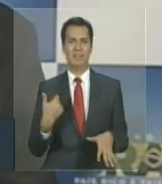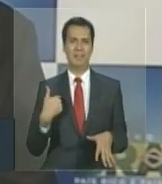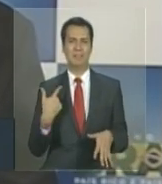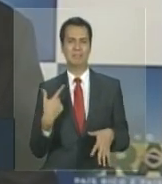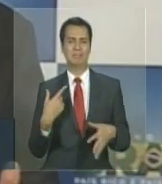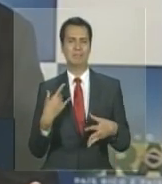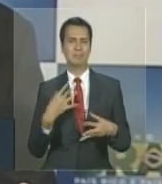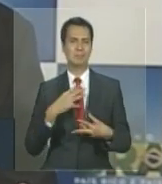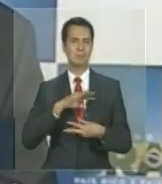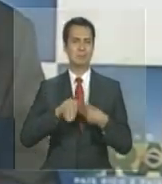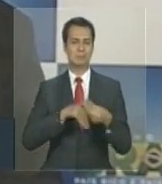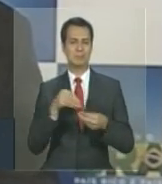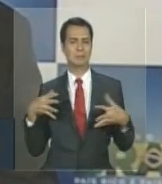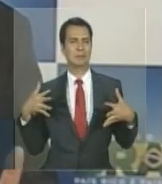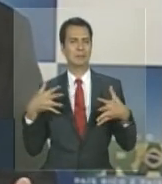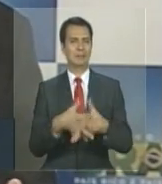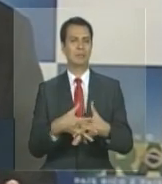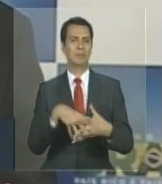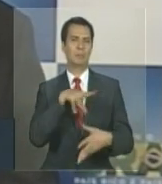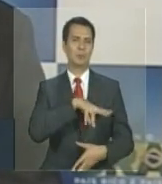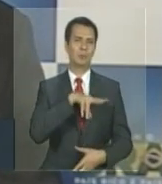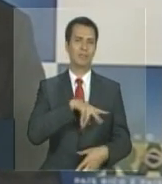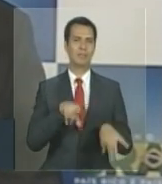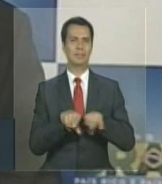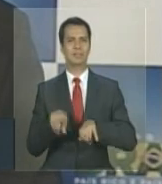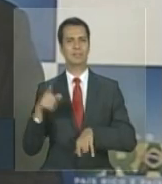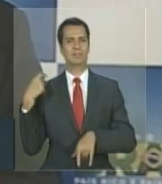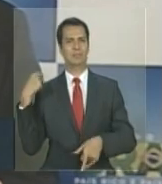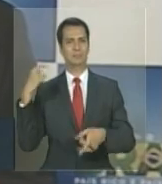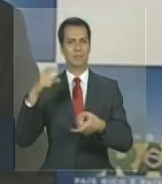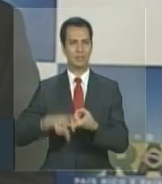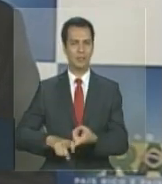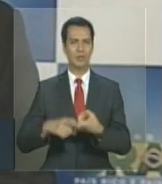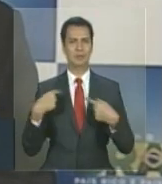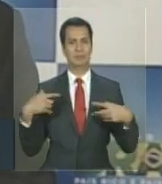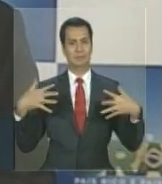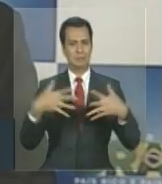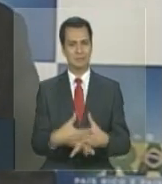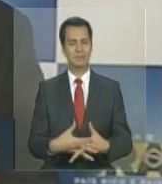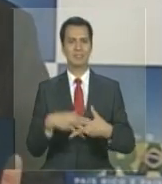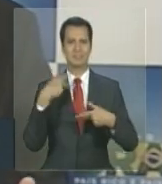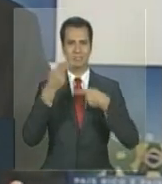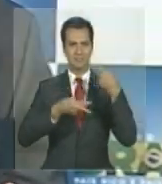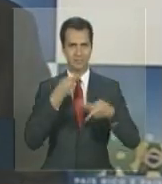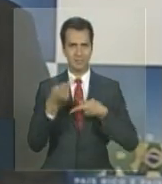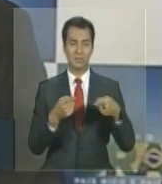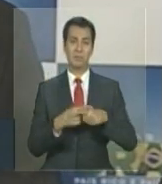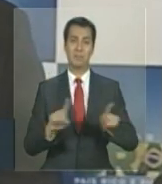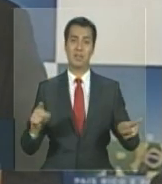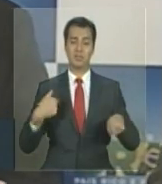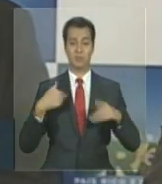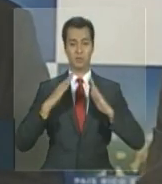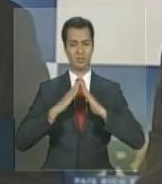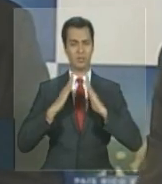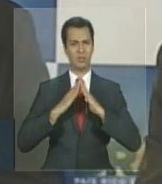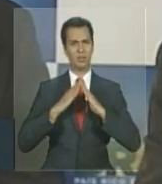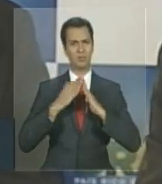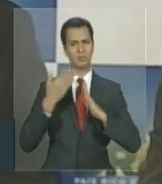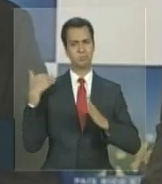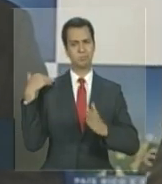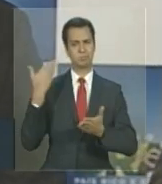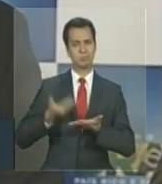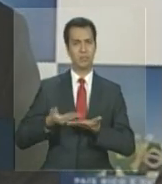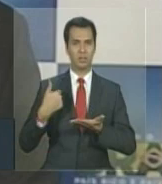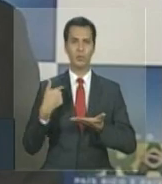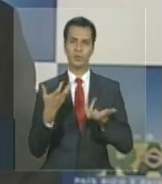portunhol, mas espero com o tempo, justamente morando em Brasil, falando com jornalistas, espero